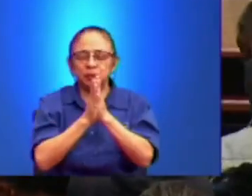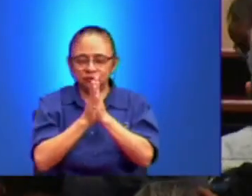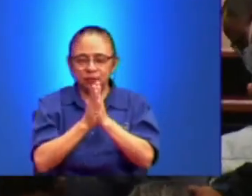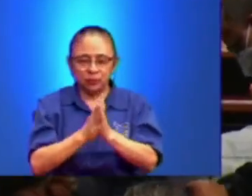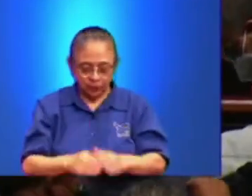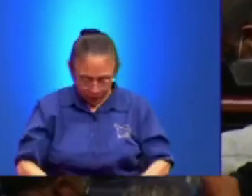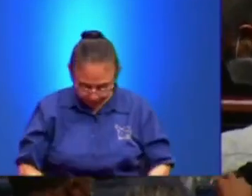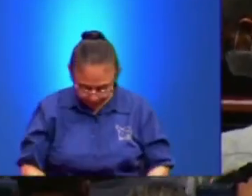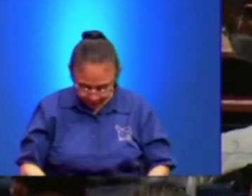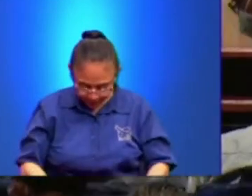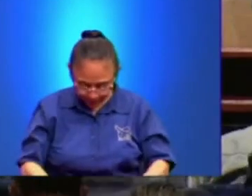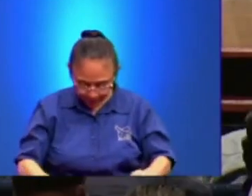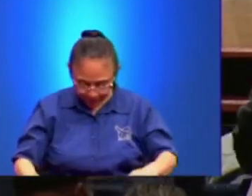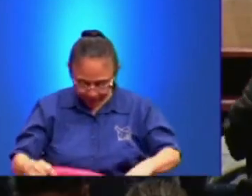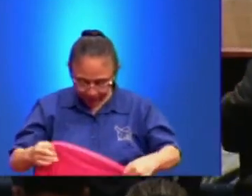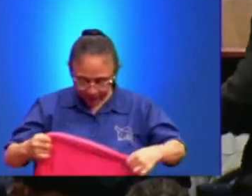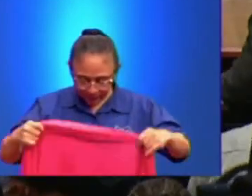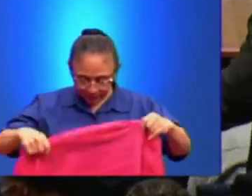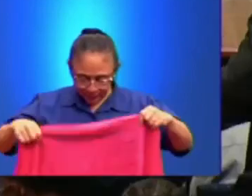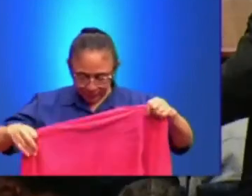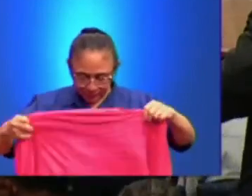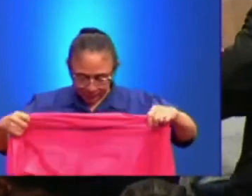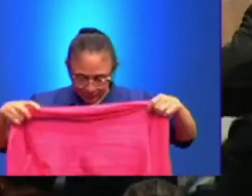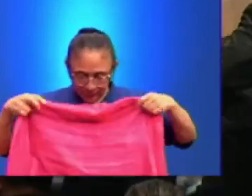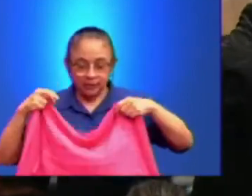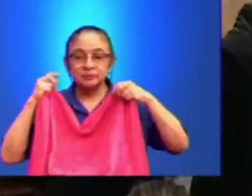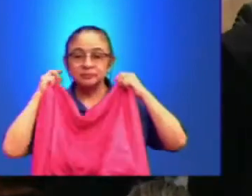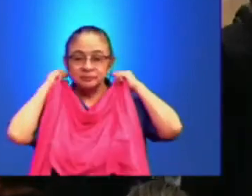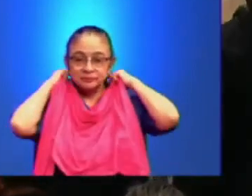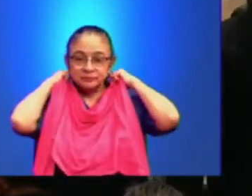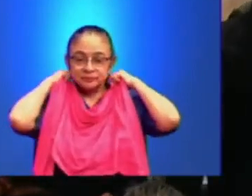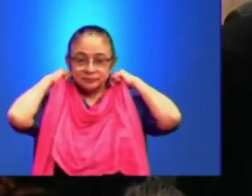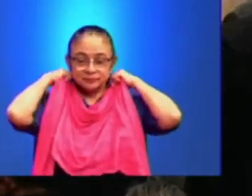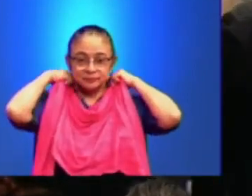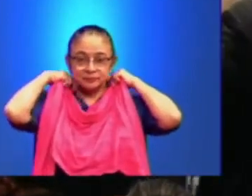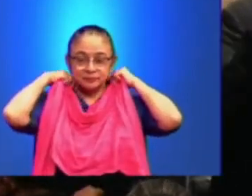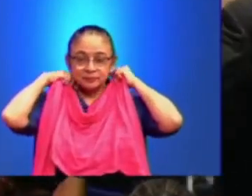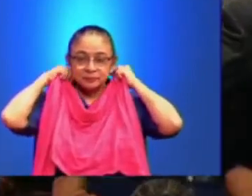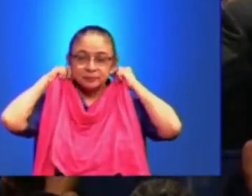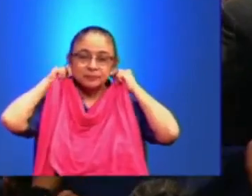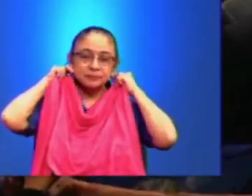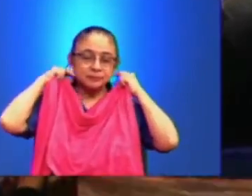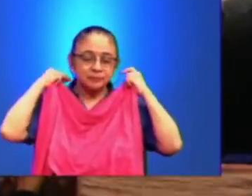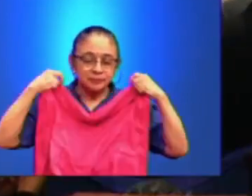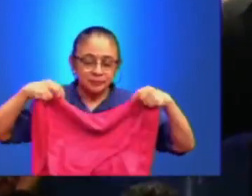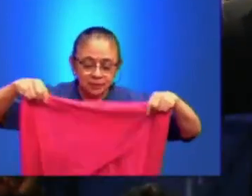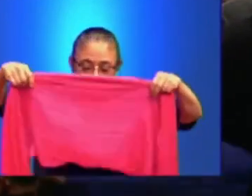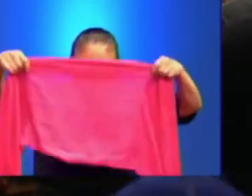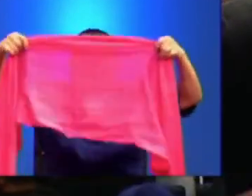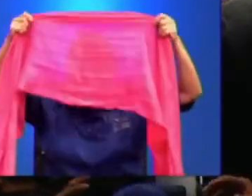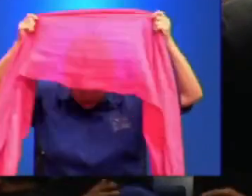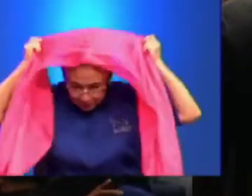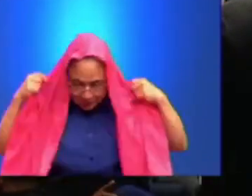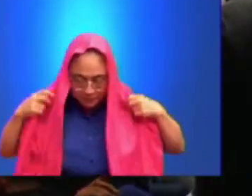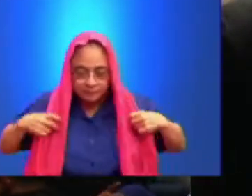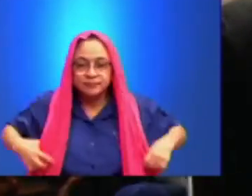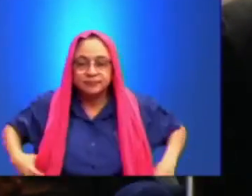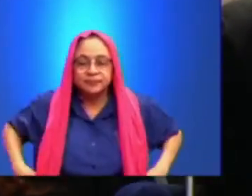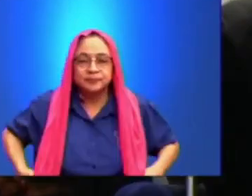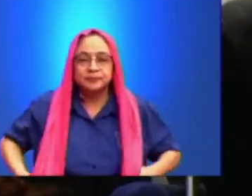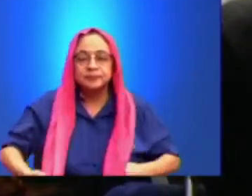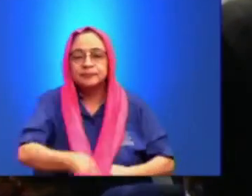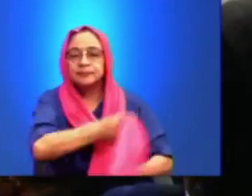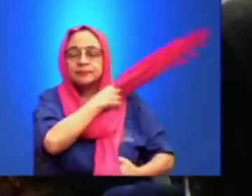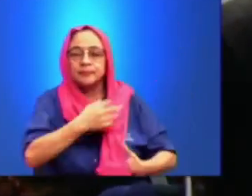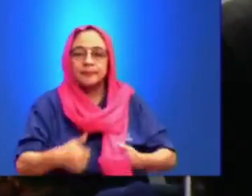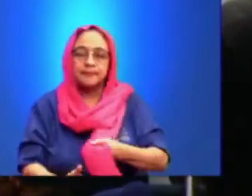este esta primera parte del el tema padre en el nombre jesús nos acercamos